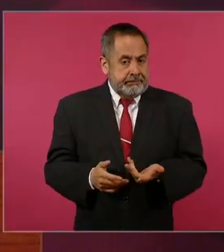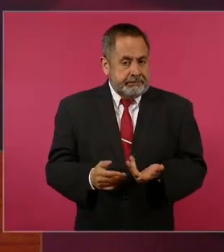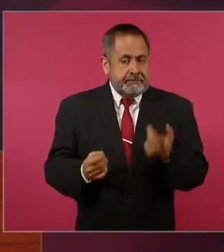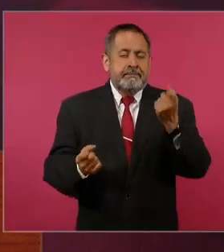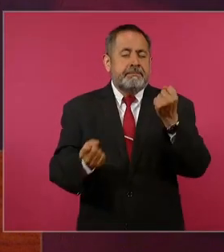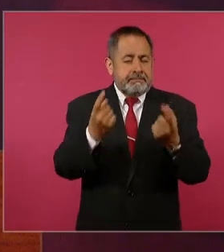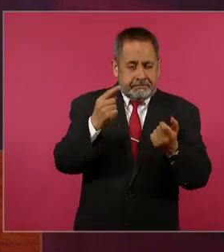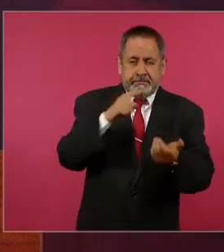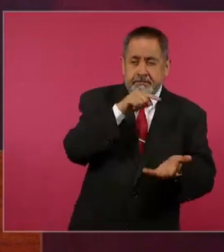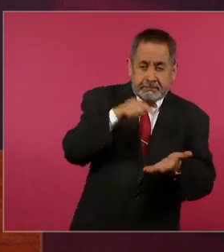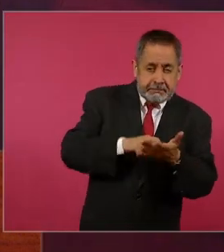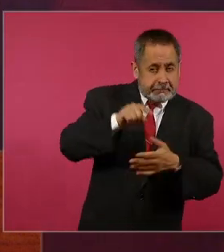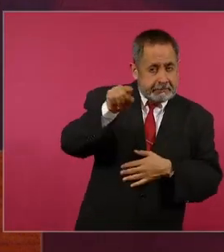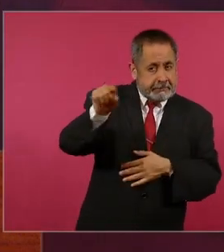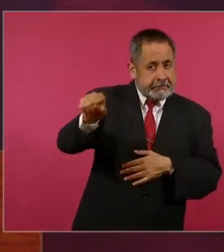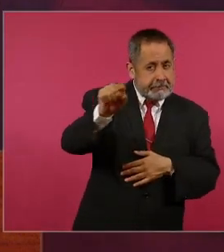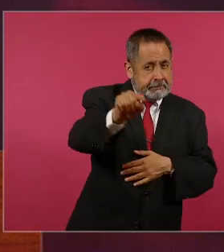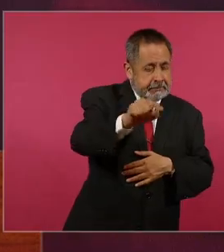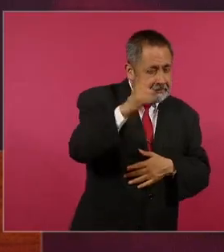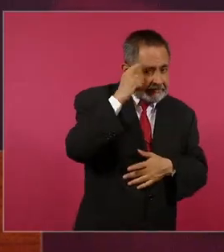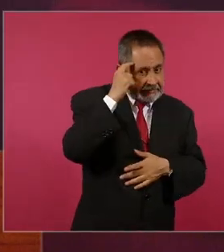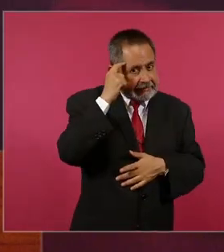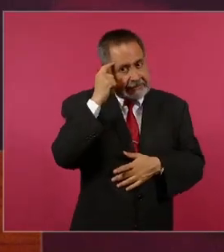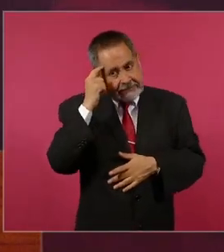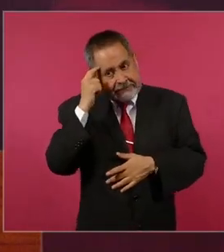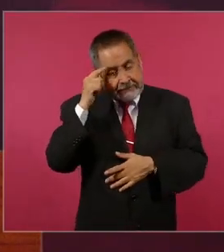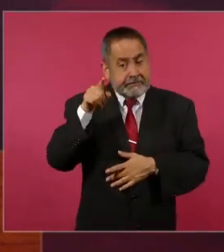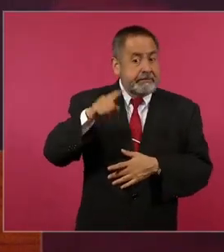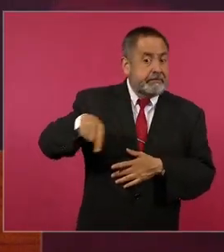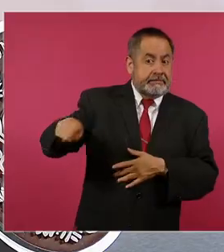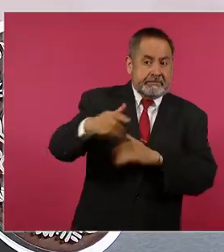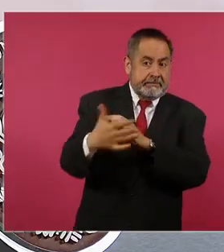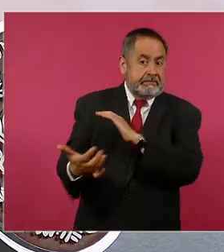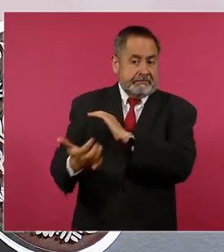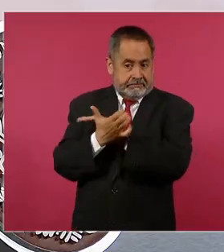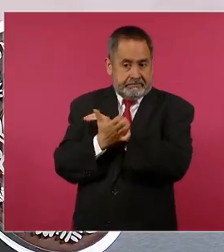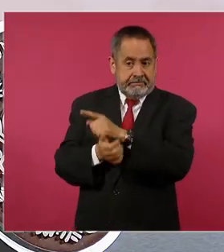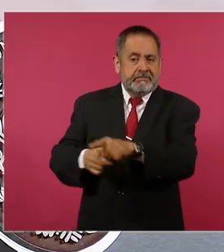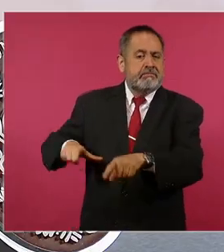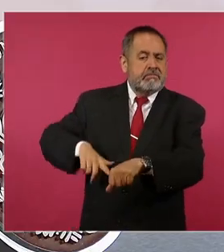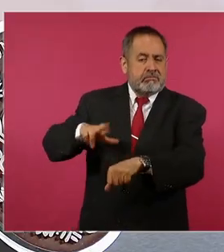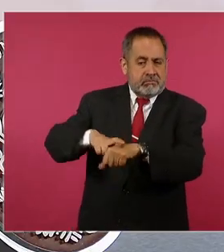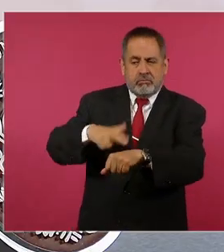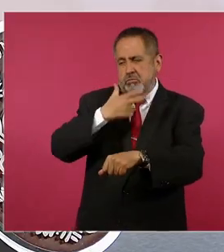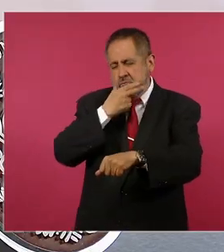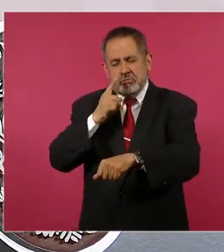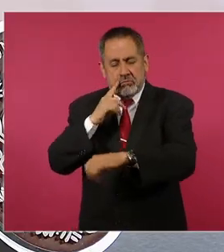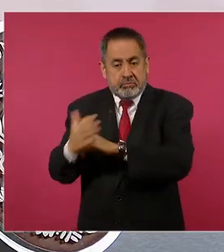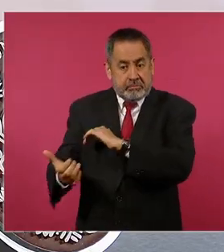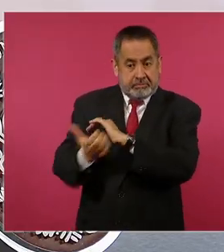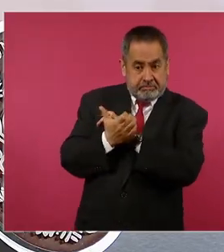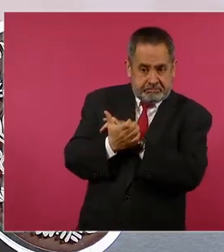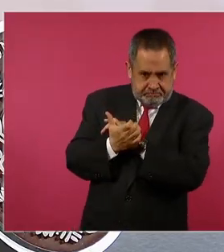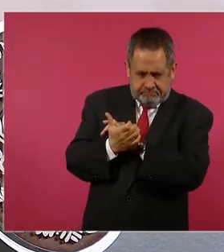lugares en donde, a solicitud de los gobernadores y gobernadoras,